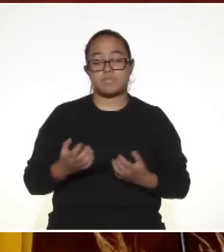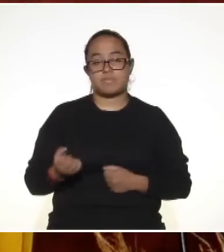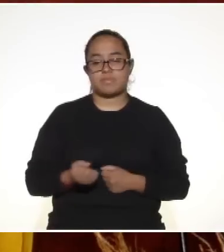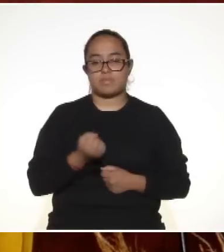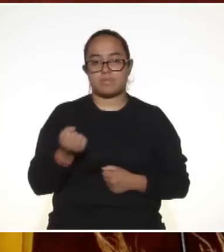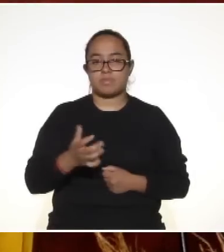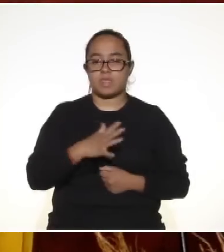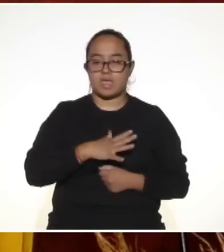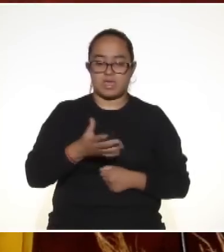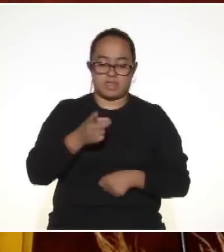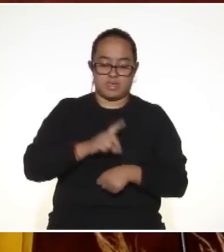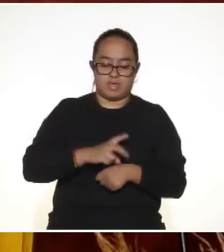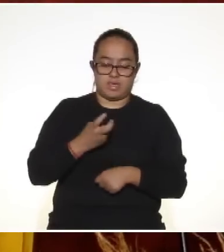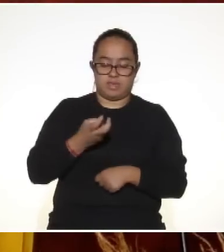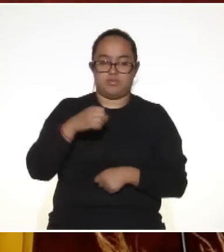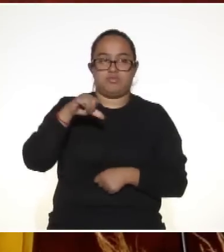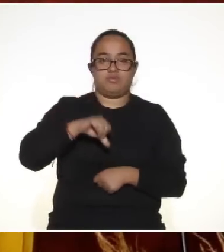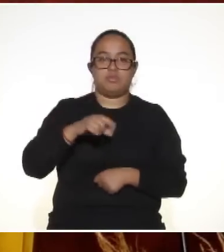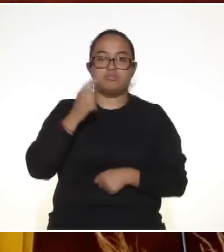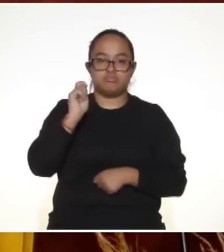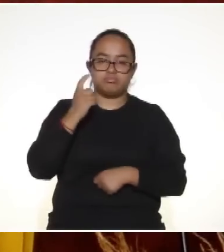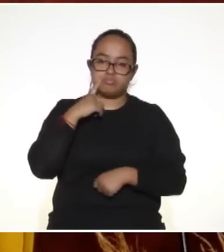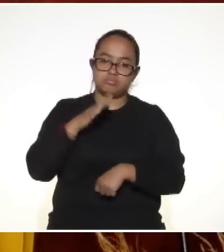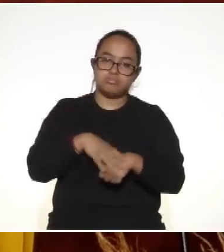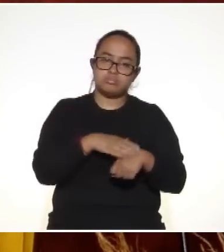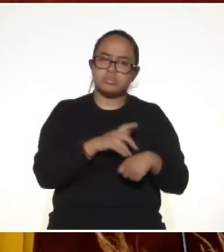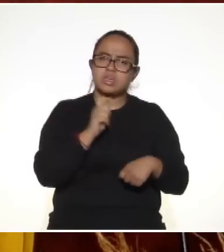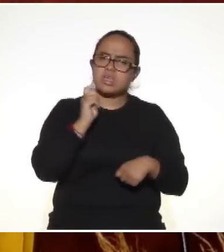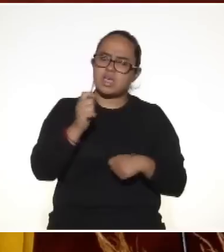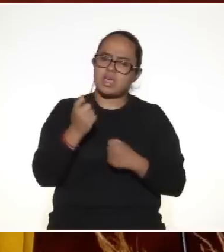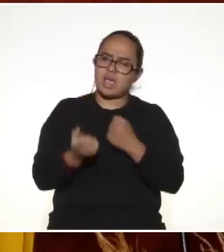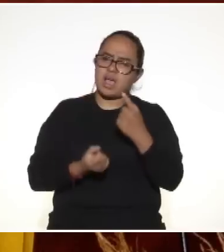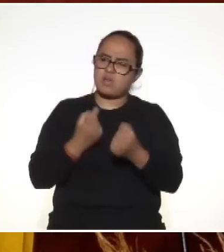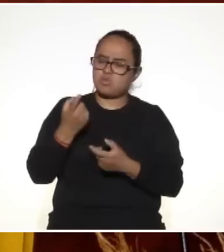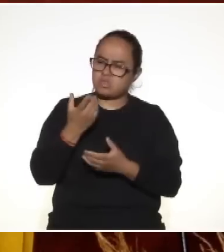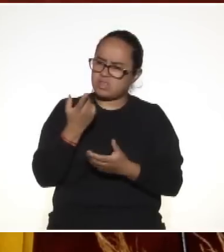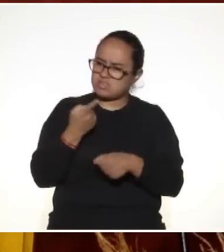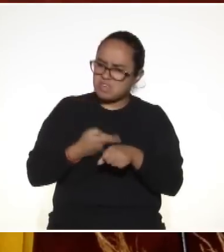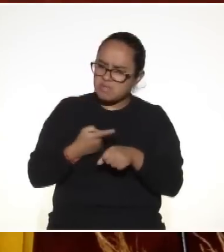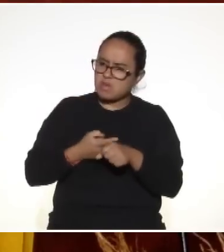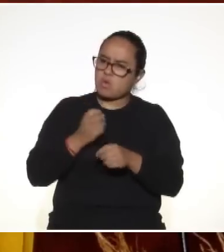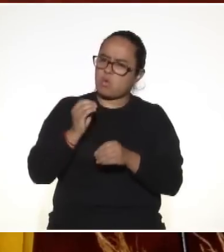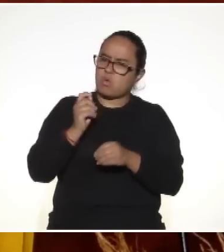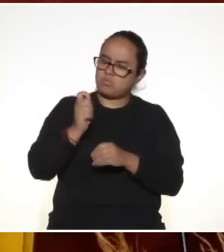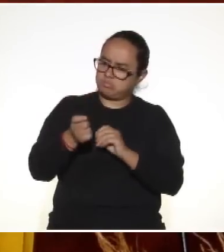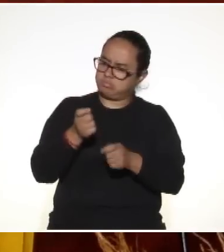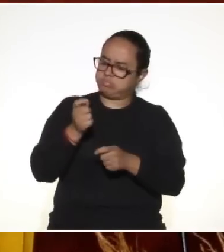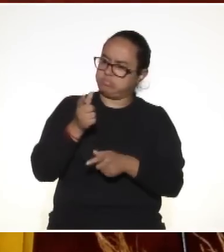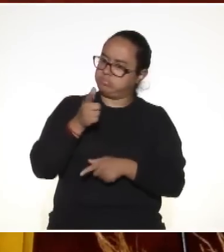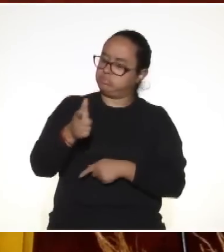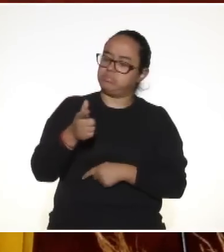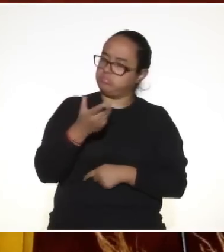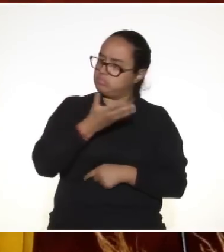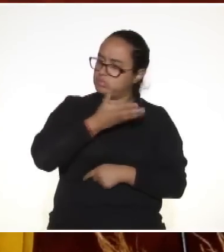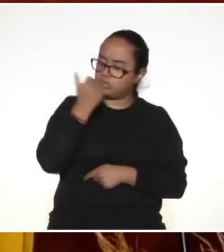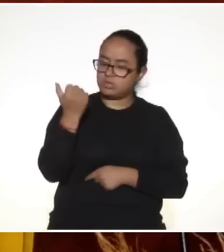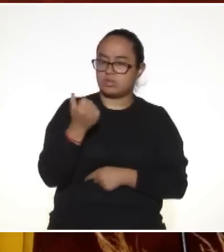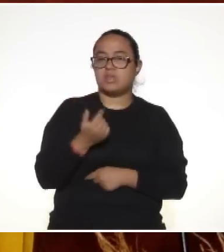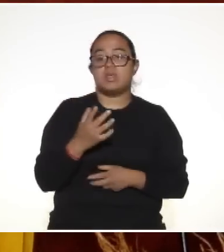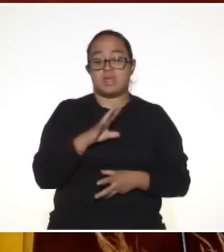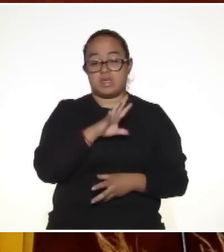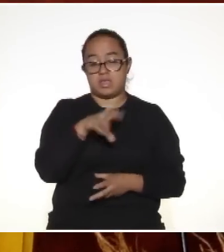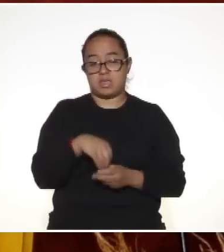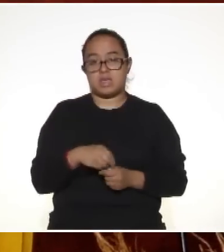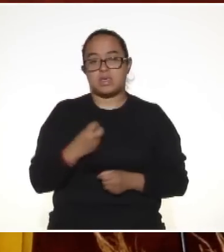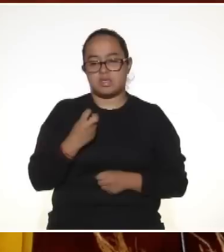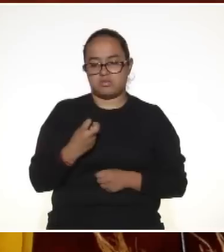Afortunadamente existen días como este en donde se pone luz sobre patologías de las cuales ni siquiera consideramos que existen y están presentes. La inclusividad es